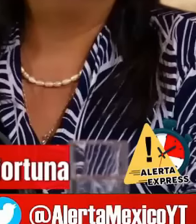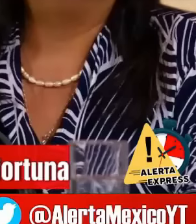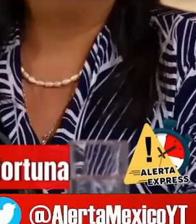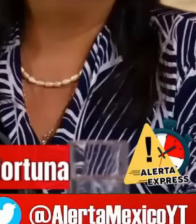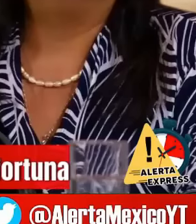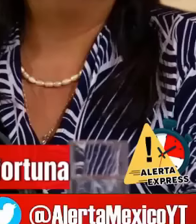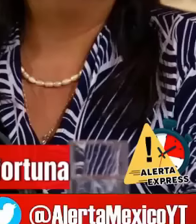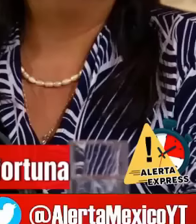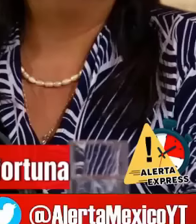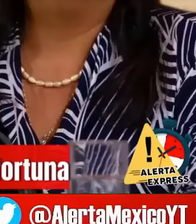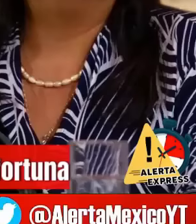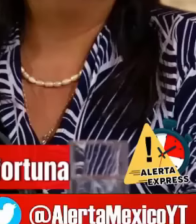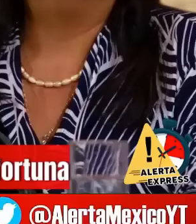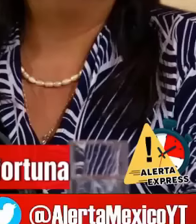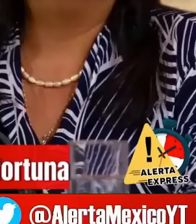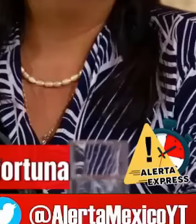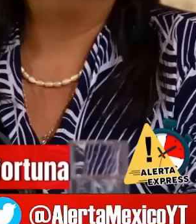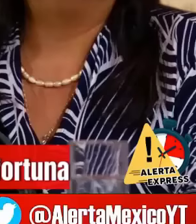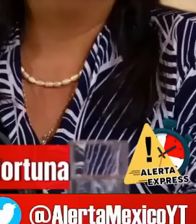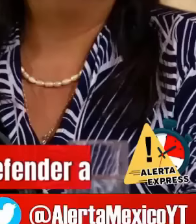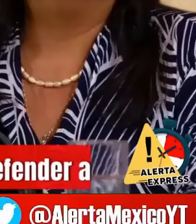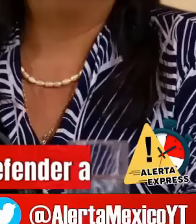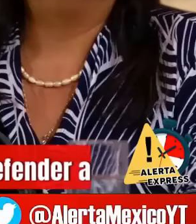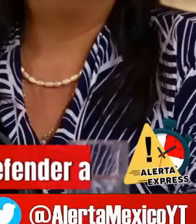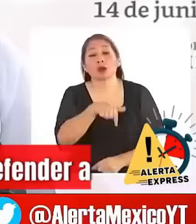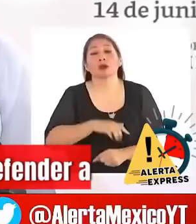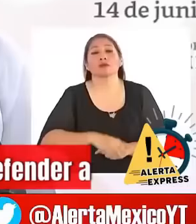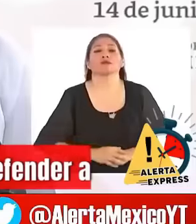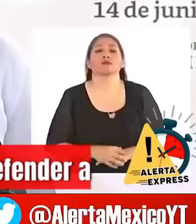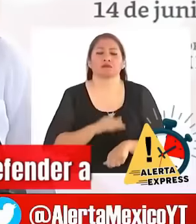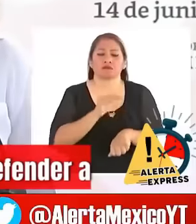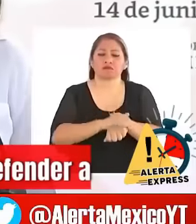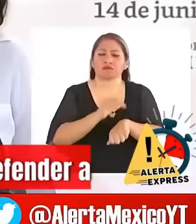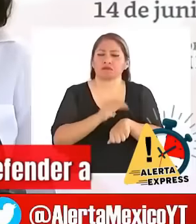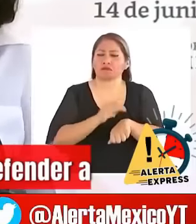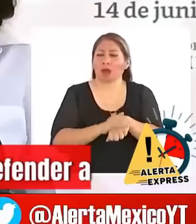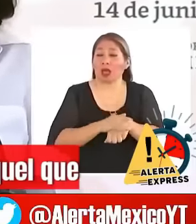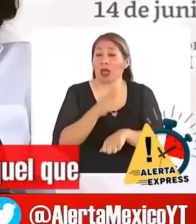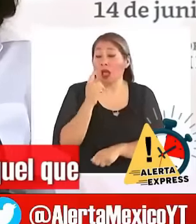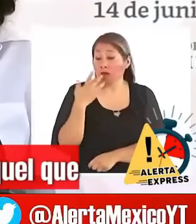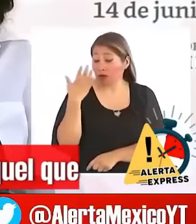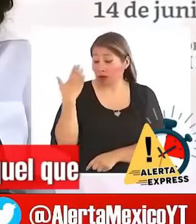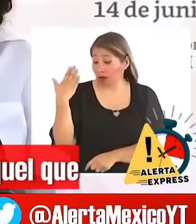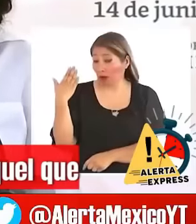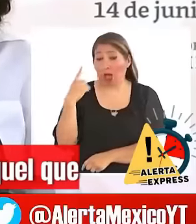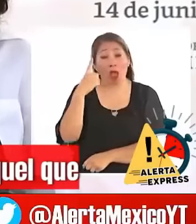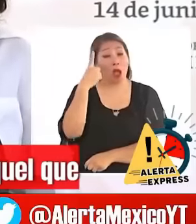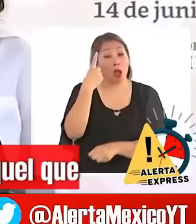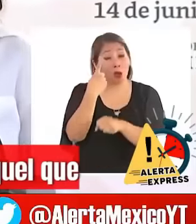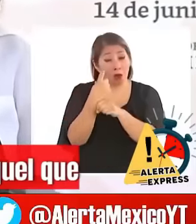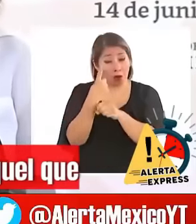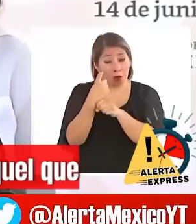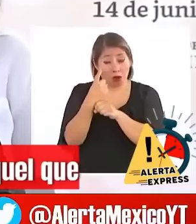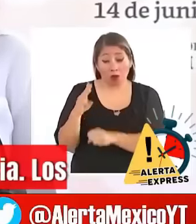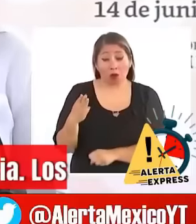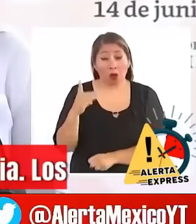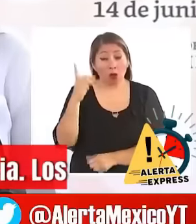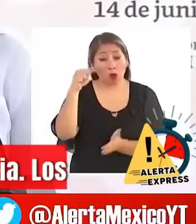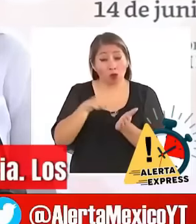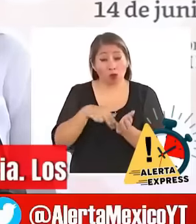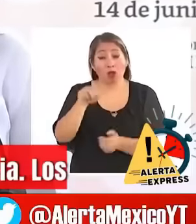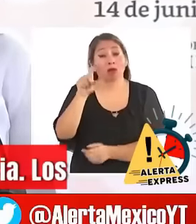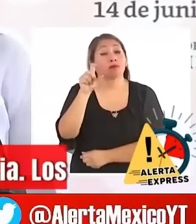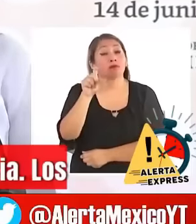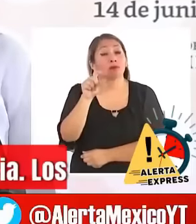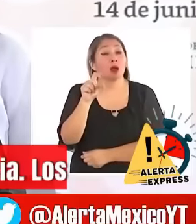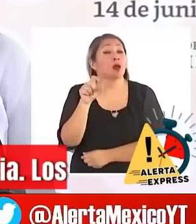reforma al Poder Judicial. Y es que, por fortuna, tenemos un gobierno que va a defender a la nación y va a quitar a todo aquel que esté en